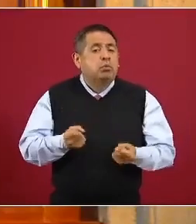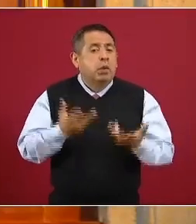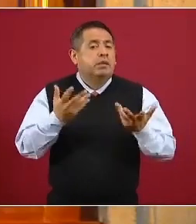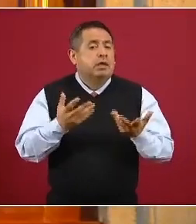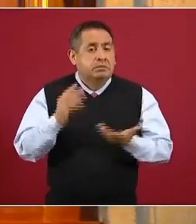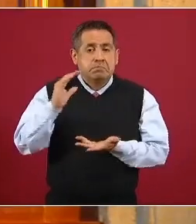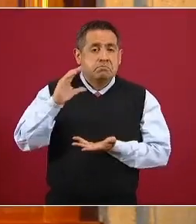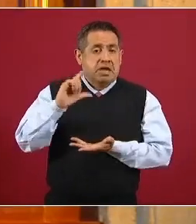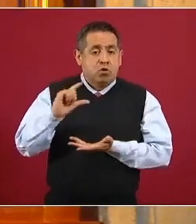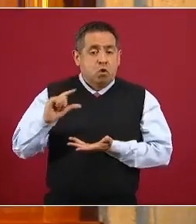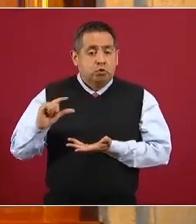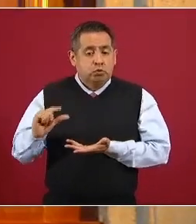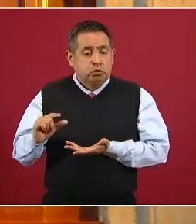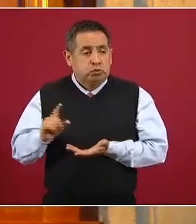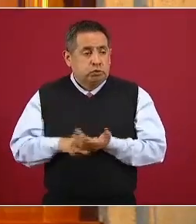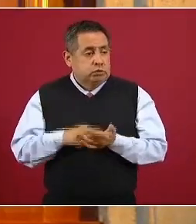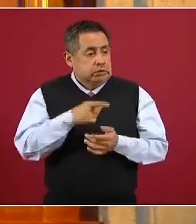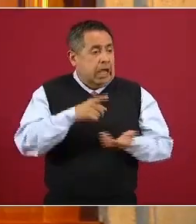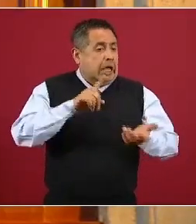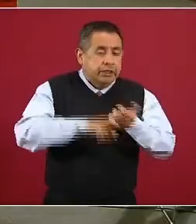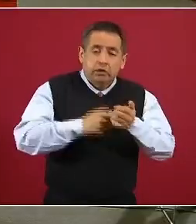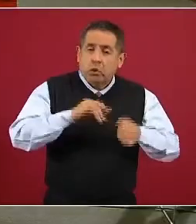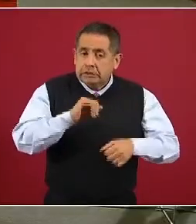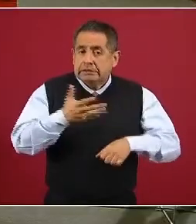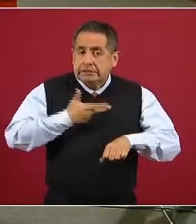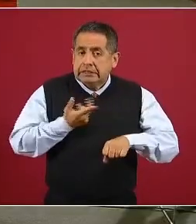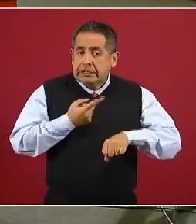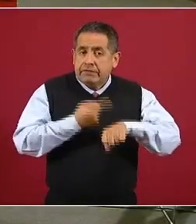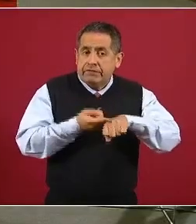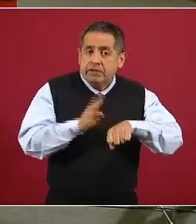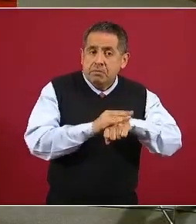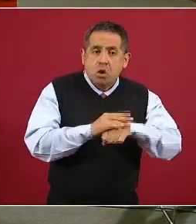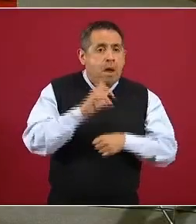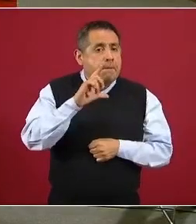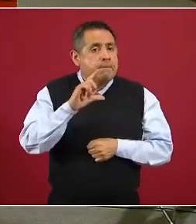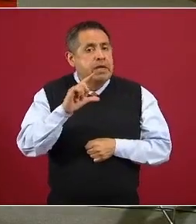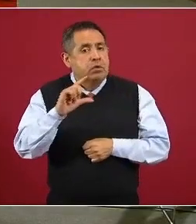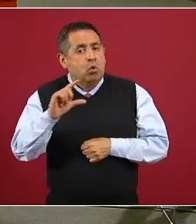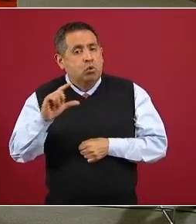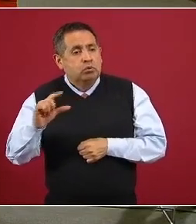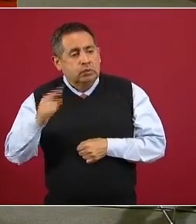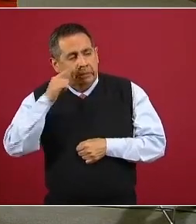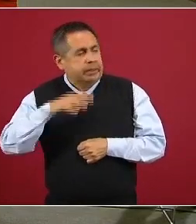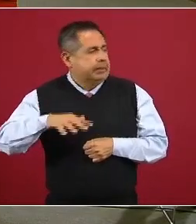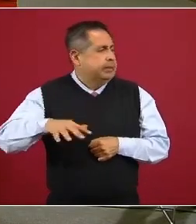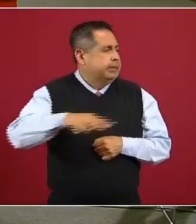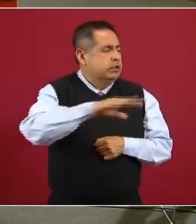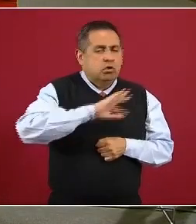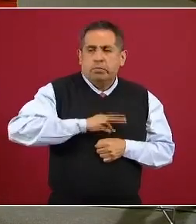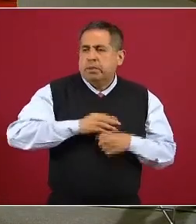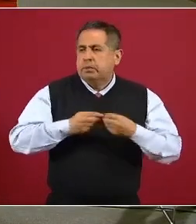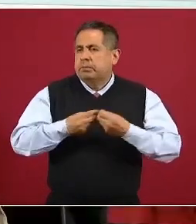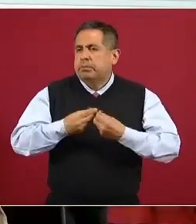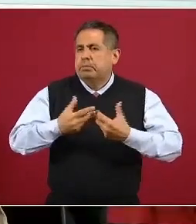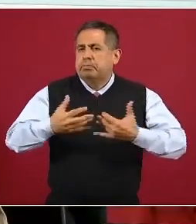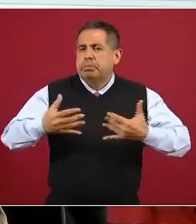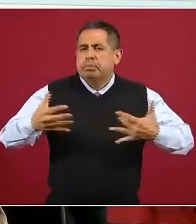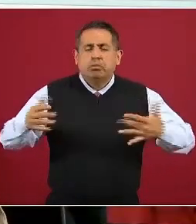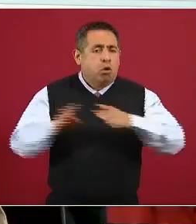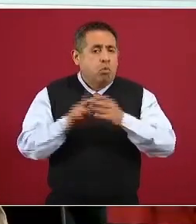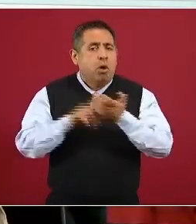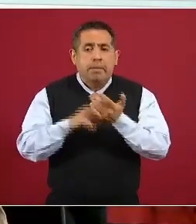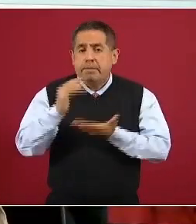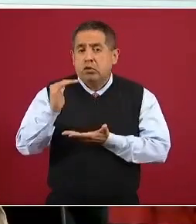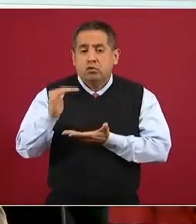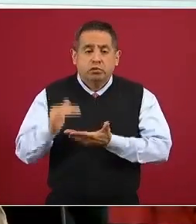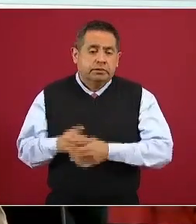el porcentaje de positividad está precisamente ligado al hecho de cómo está la circulación del virus en una localidad.